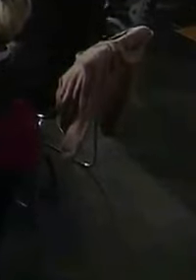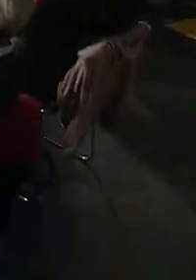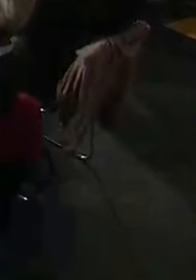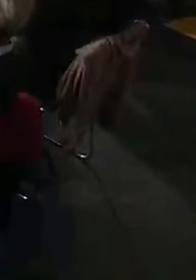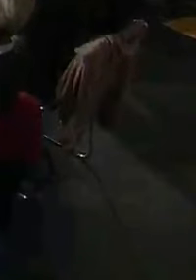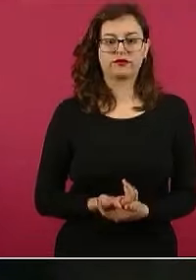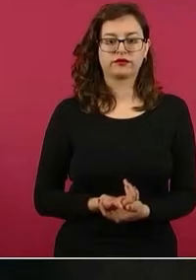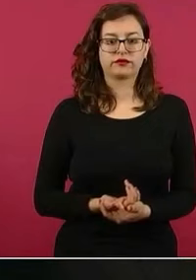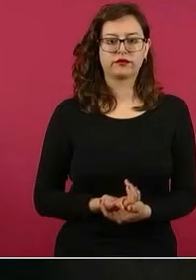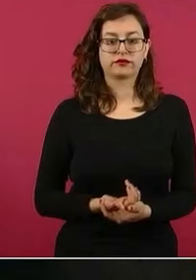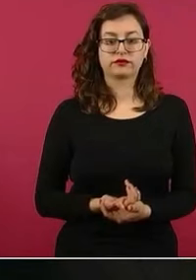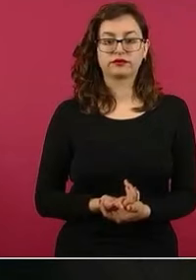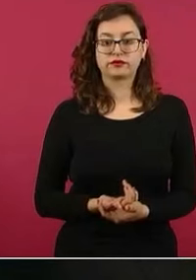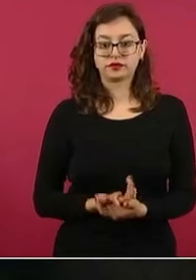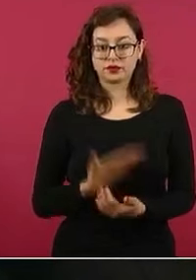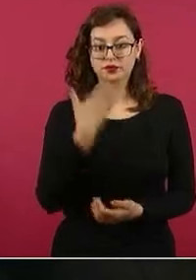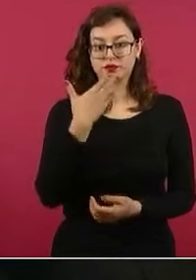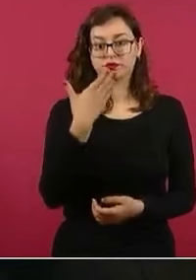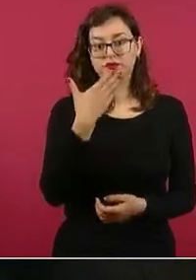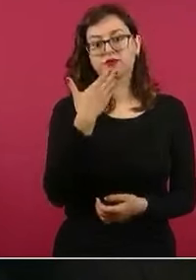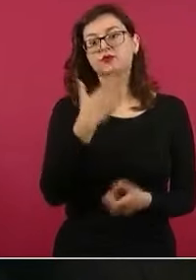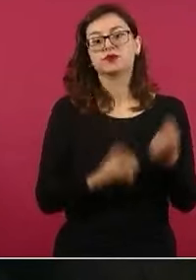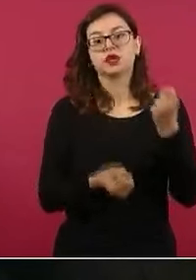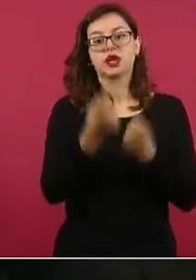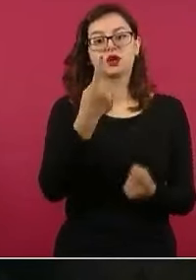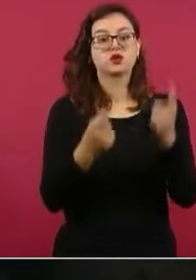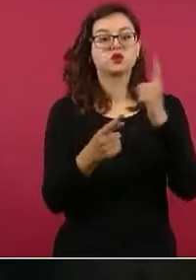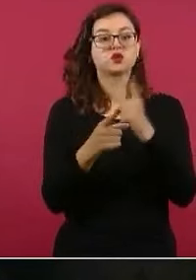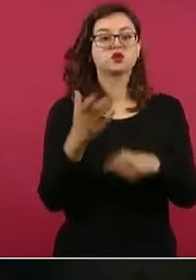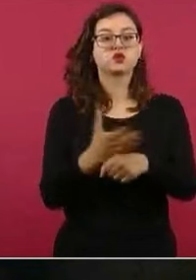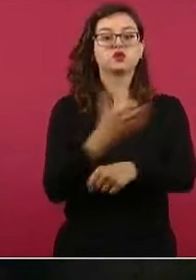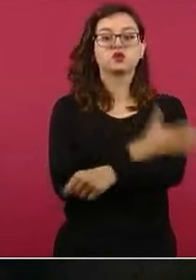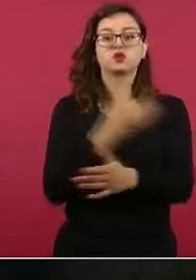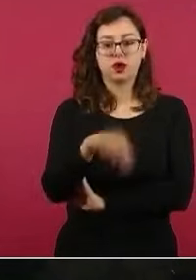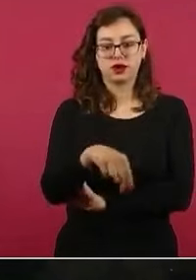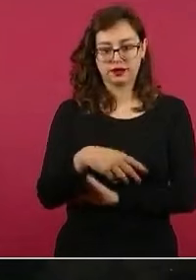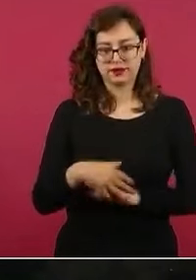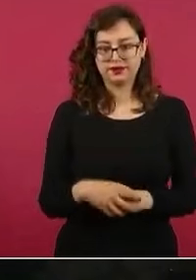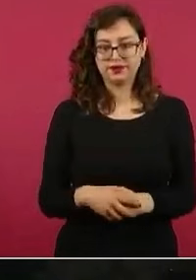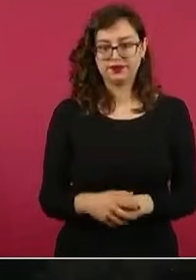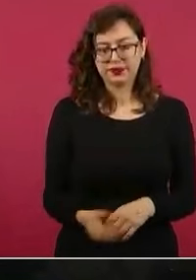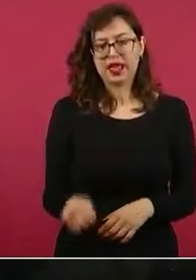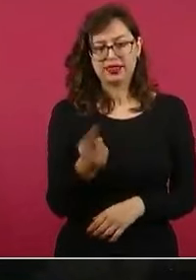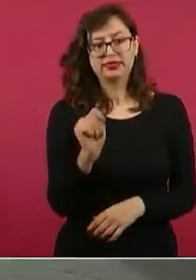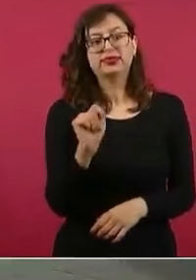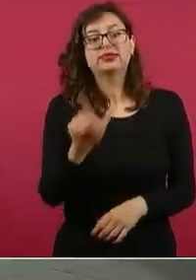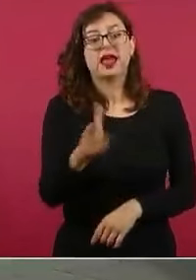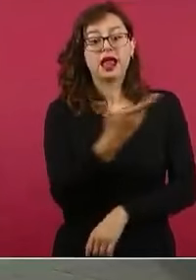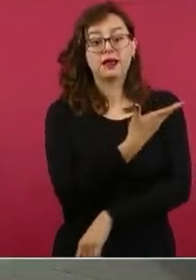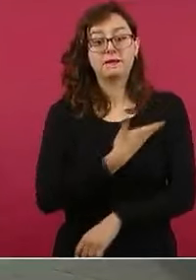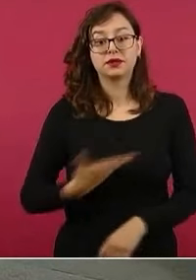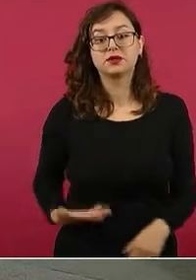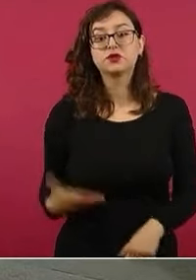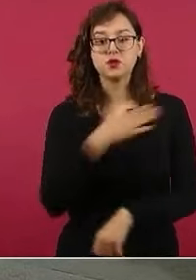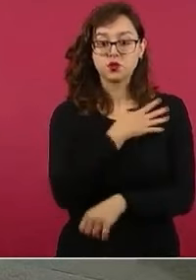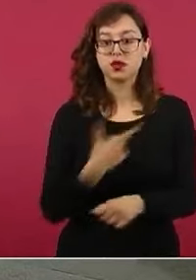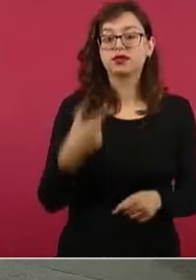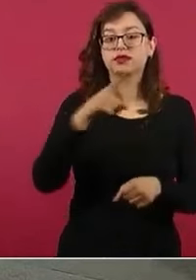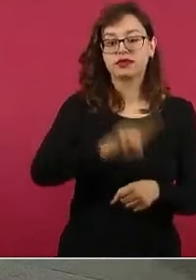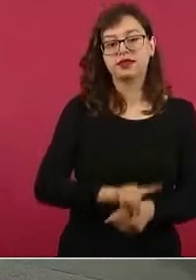a... Quedaron pendientes algunos compañeros. Juan Carlos Guzmán. ¿Qué tal, señor presidente? Buen día, inicio de semana para